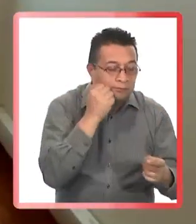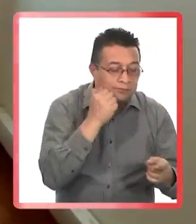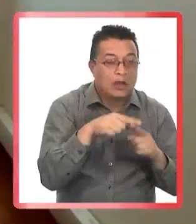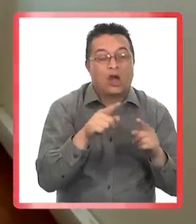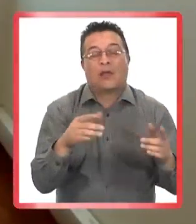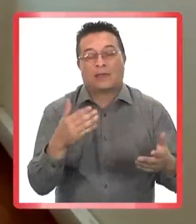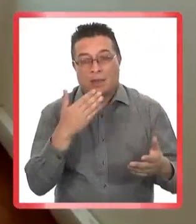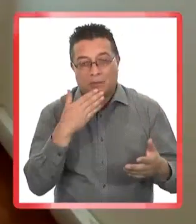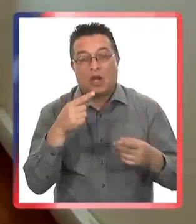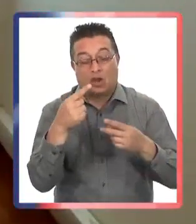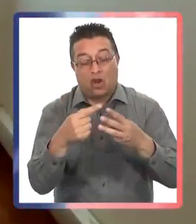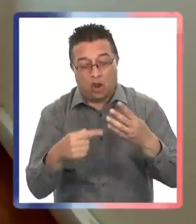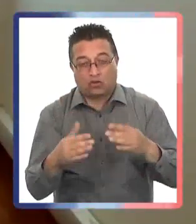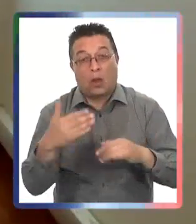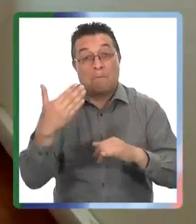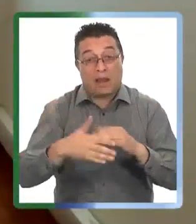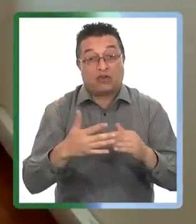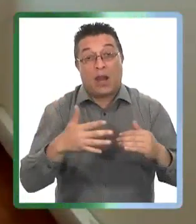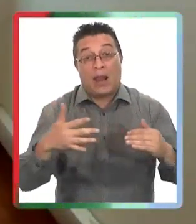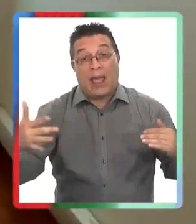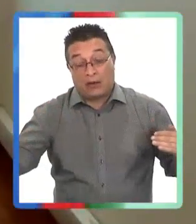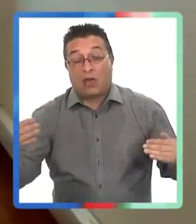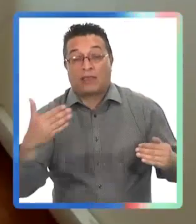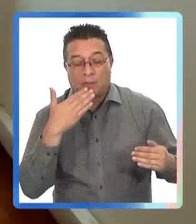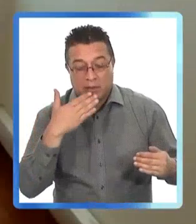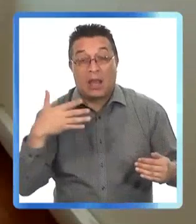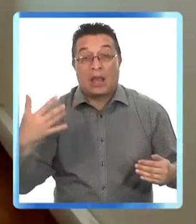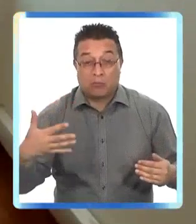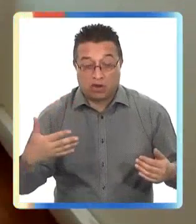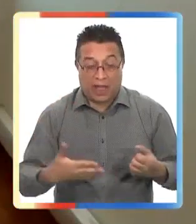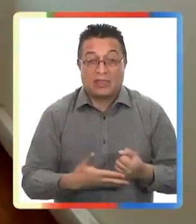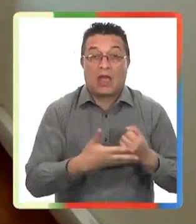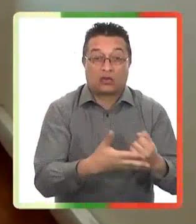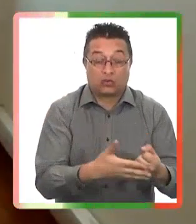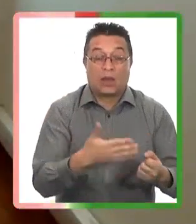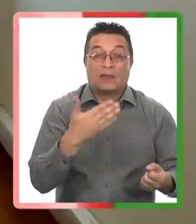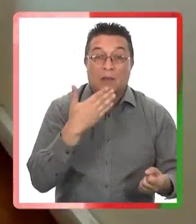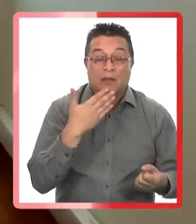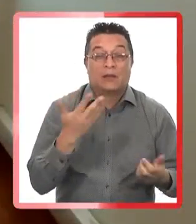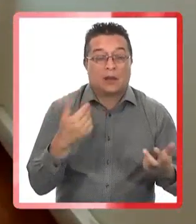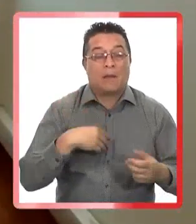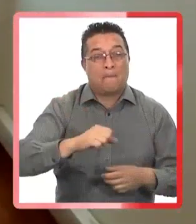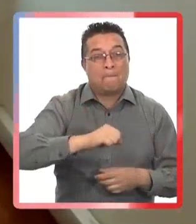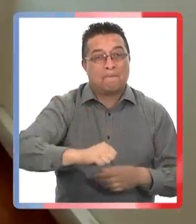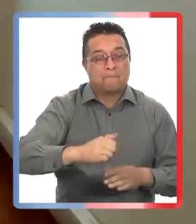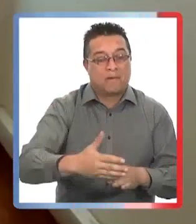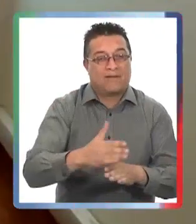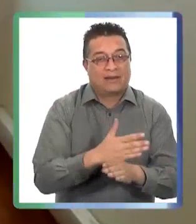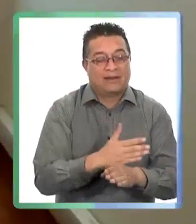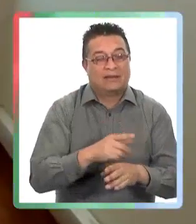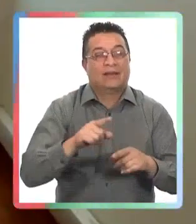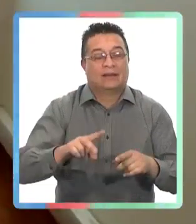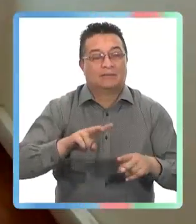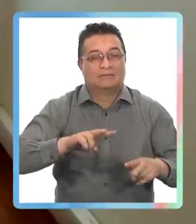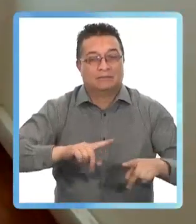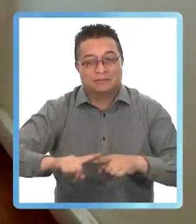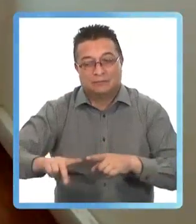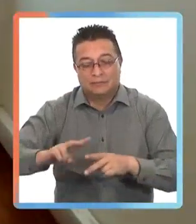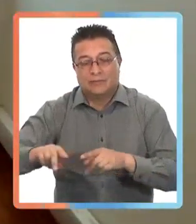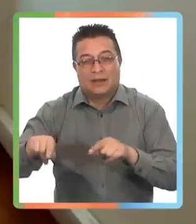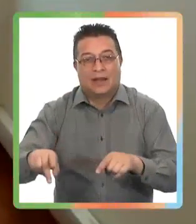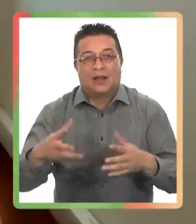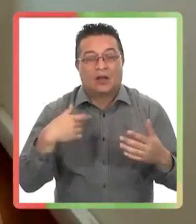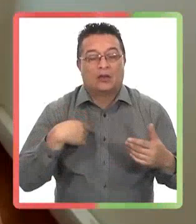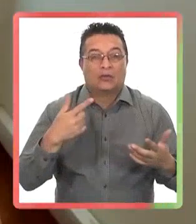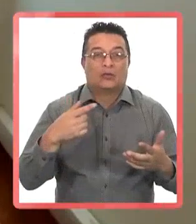importantes en términos de prevenir acciones de la magnitud y el potencial de devastación que tuvieron